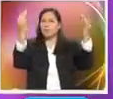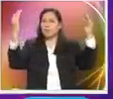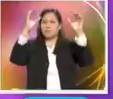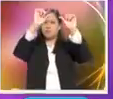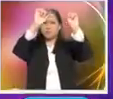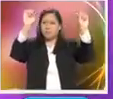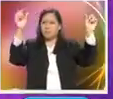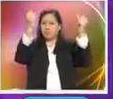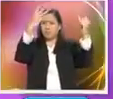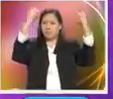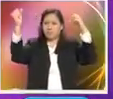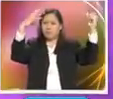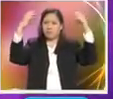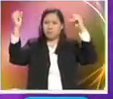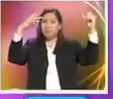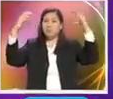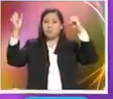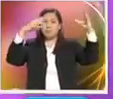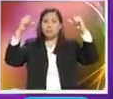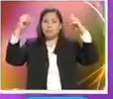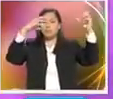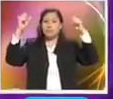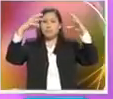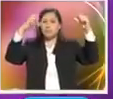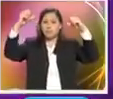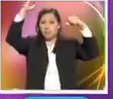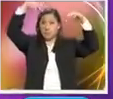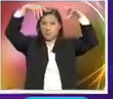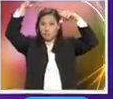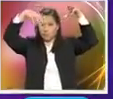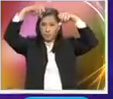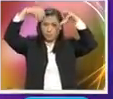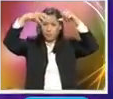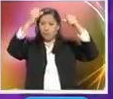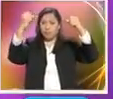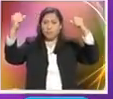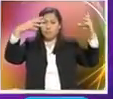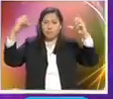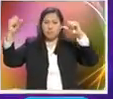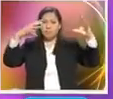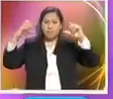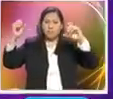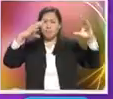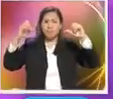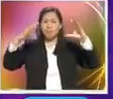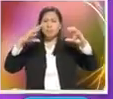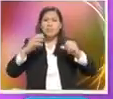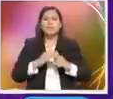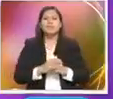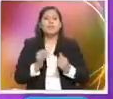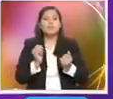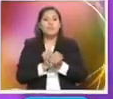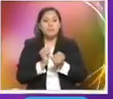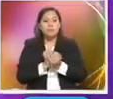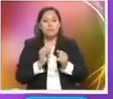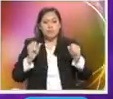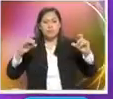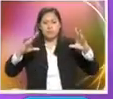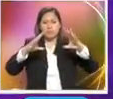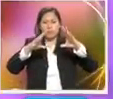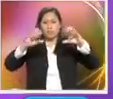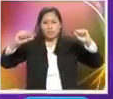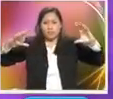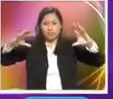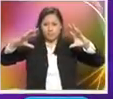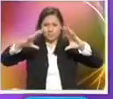los sonidos que nos acompañan en esta urbe, pero no solamente eso, sino también a la intervención que les